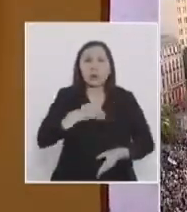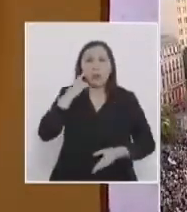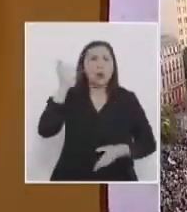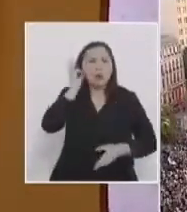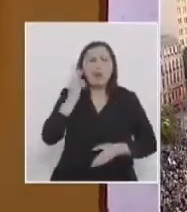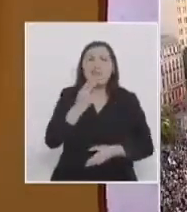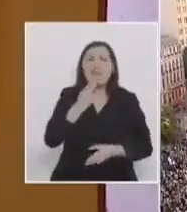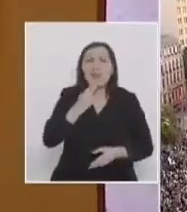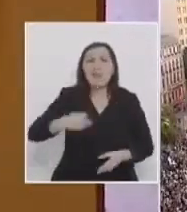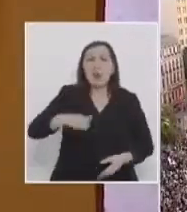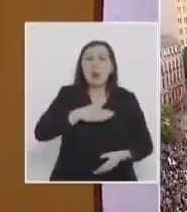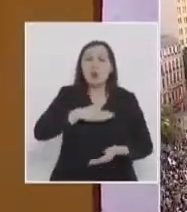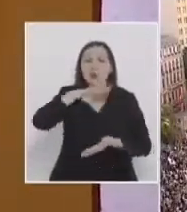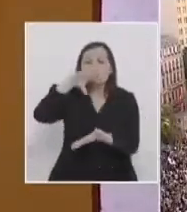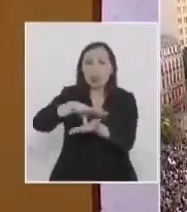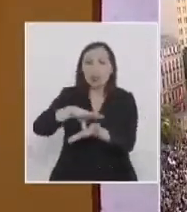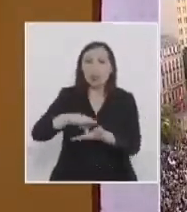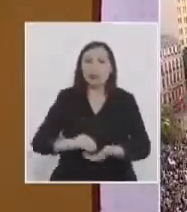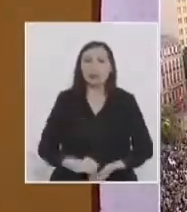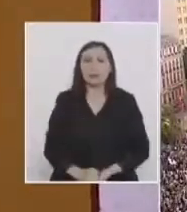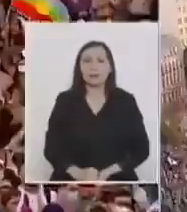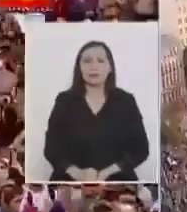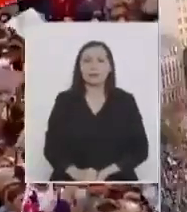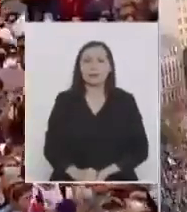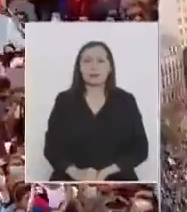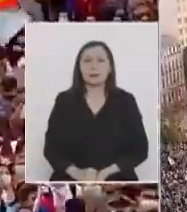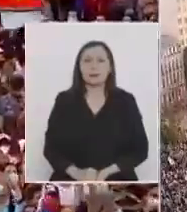quienes habitan nuestra patria.